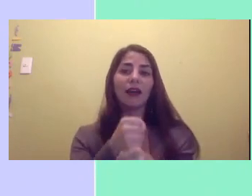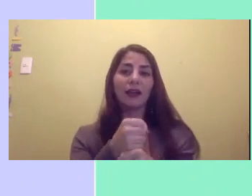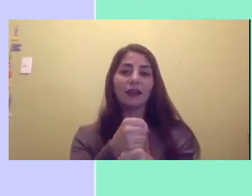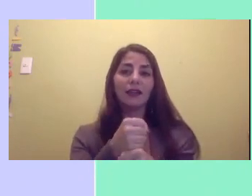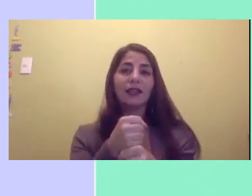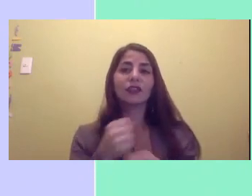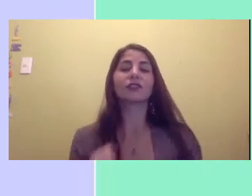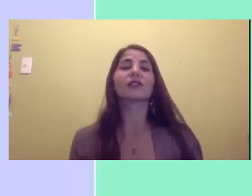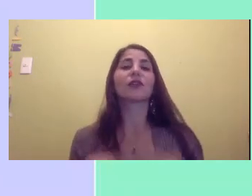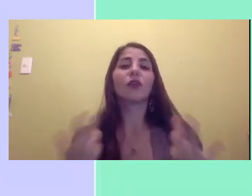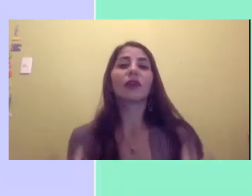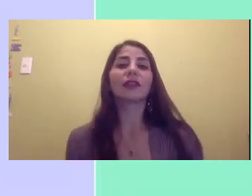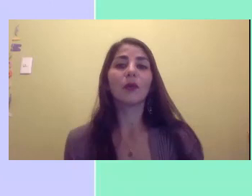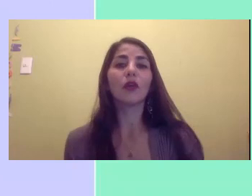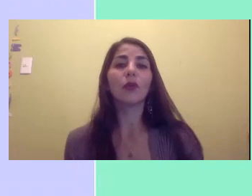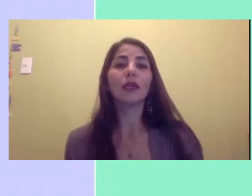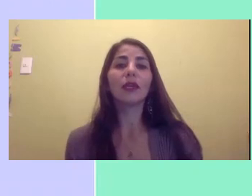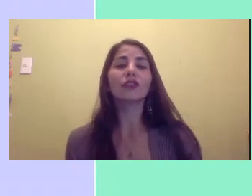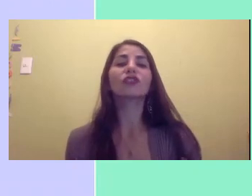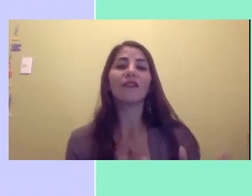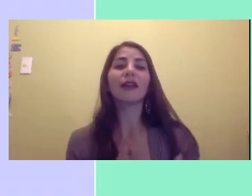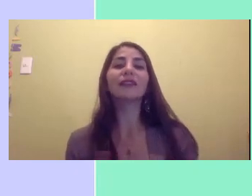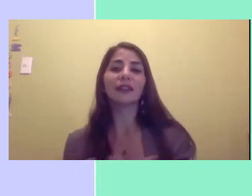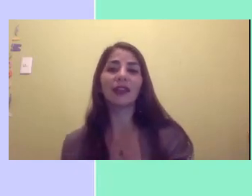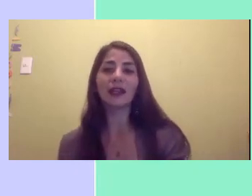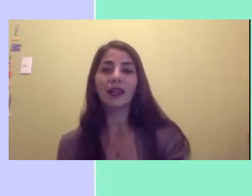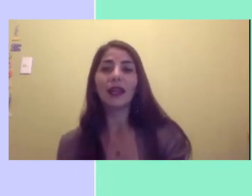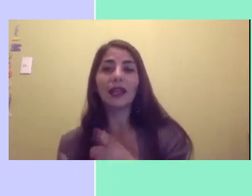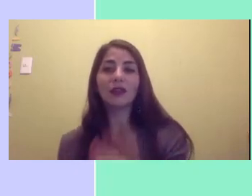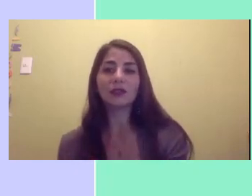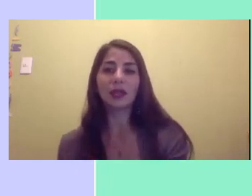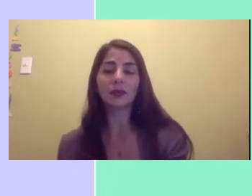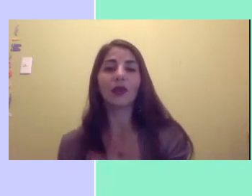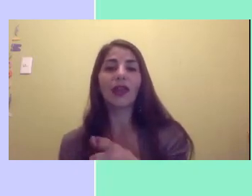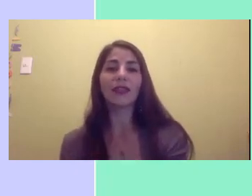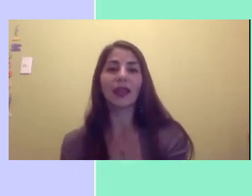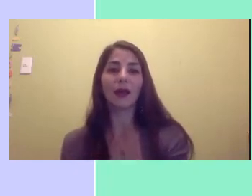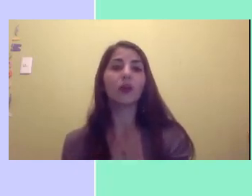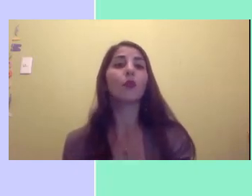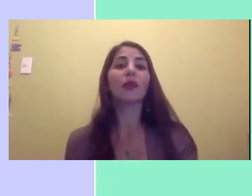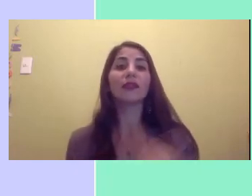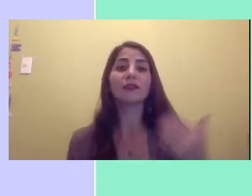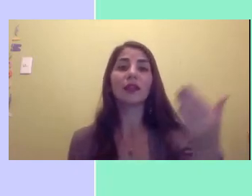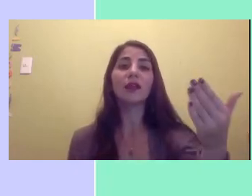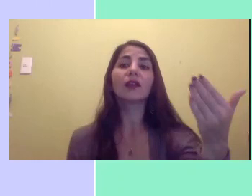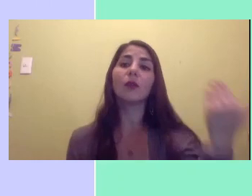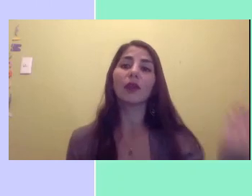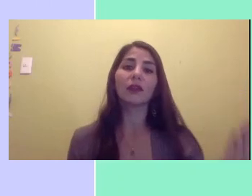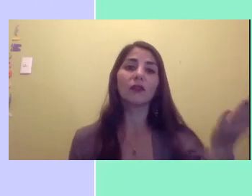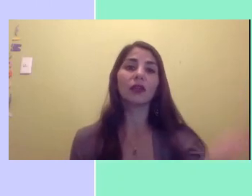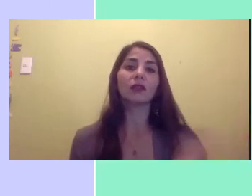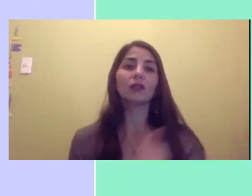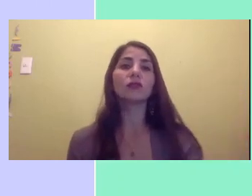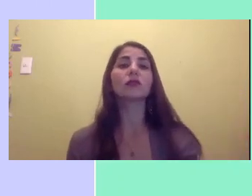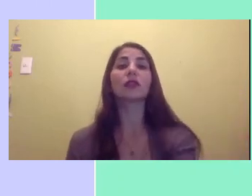y trabajar. Entonces, según lo que estamos comunicando, se va a entender el concepto, la idea, pero puede ser, como